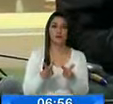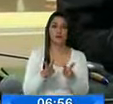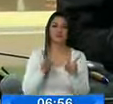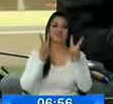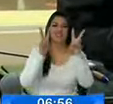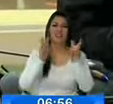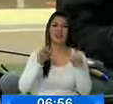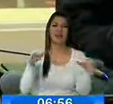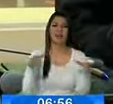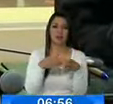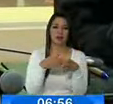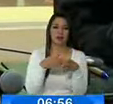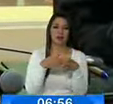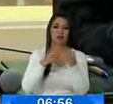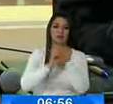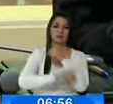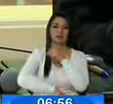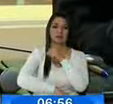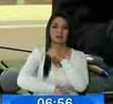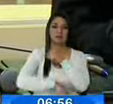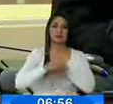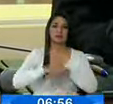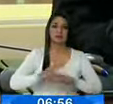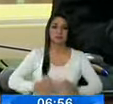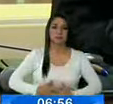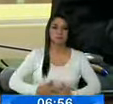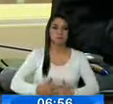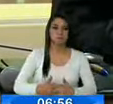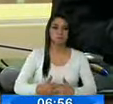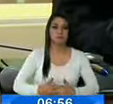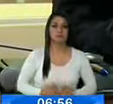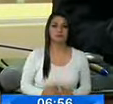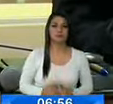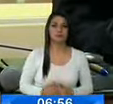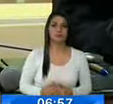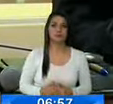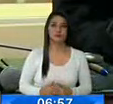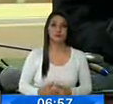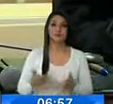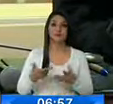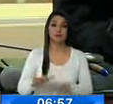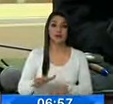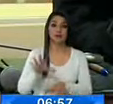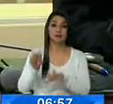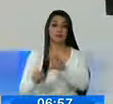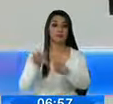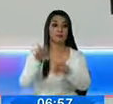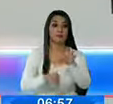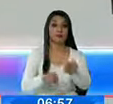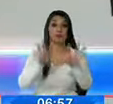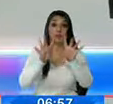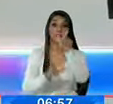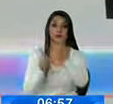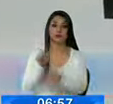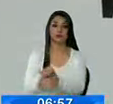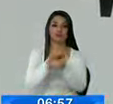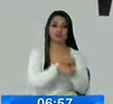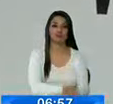sustitutivas porque está en estado de gestación. Hubo ya el traslado de los detenidos.